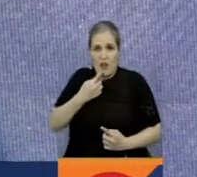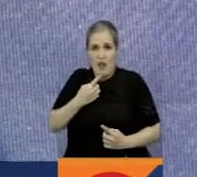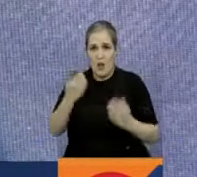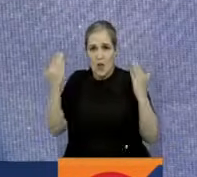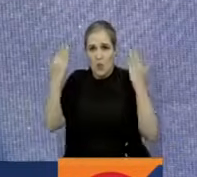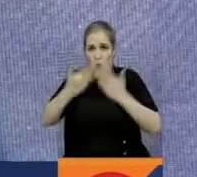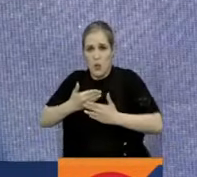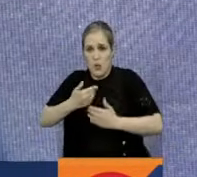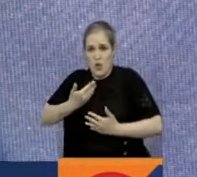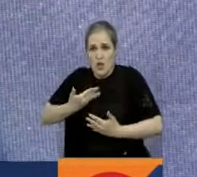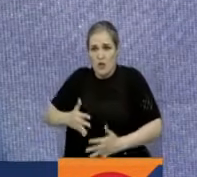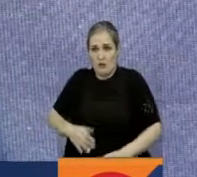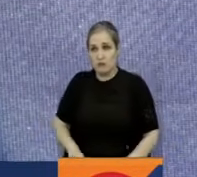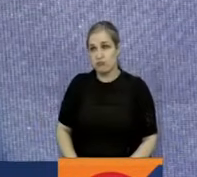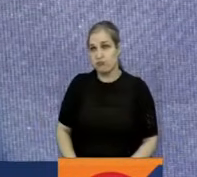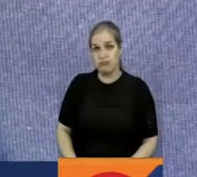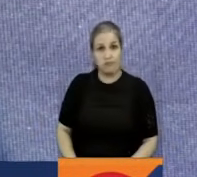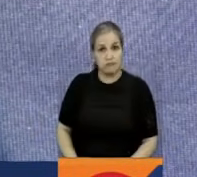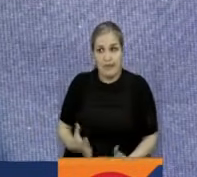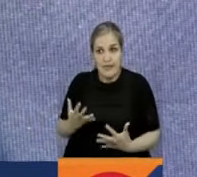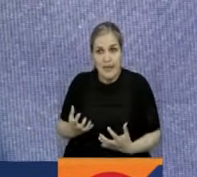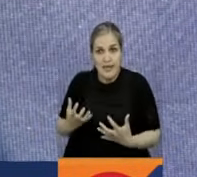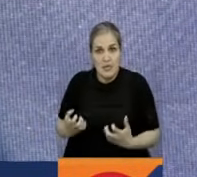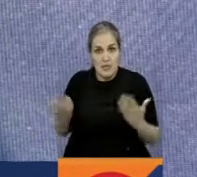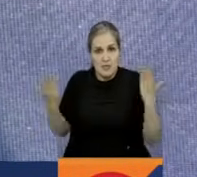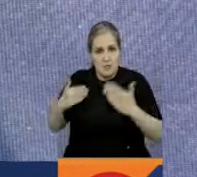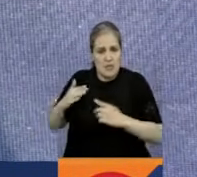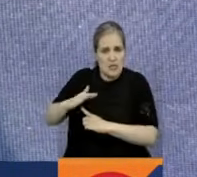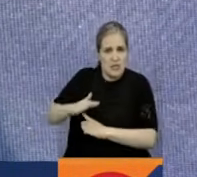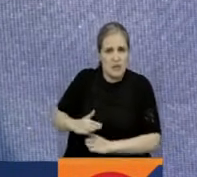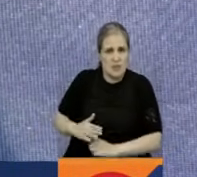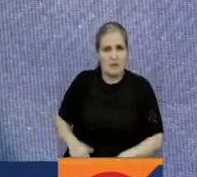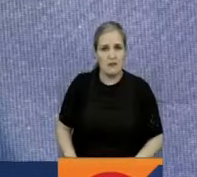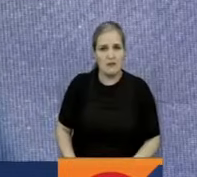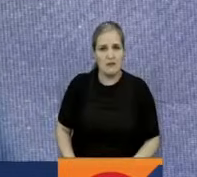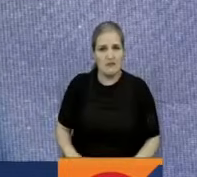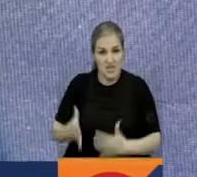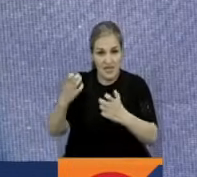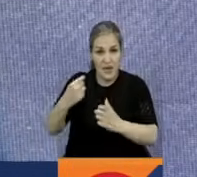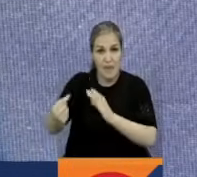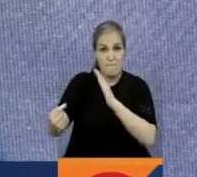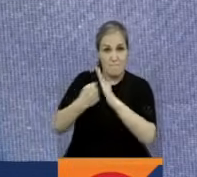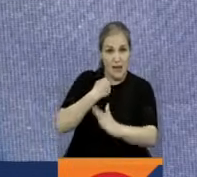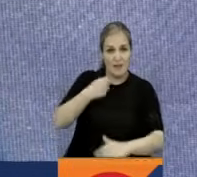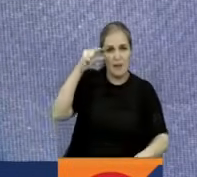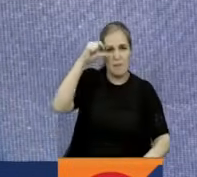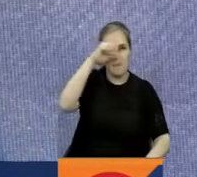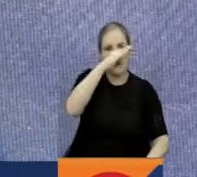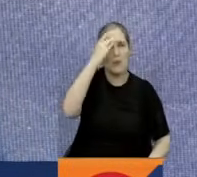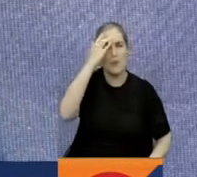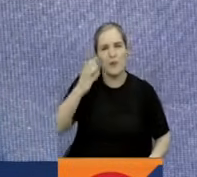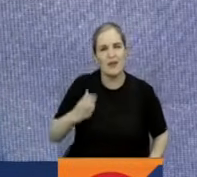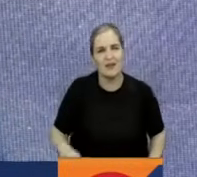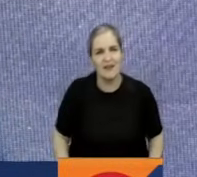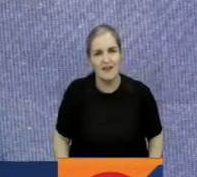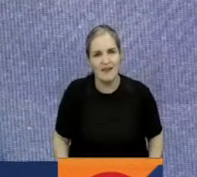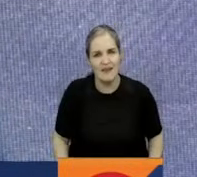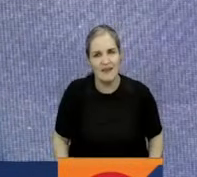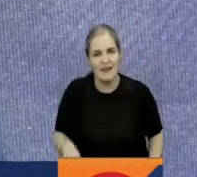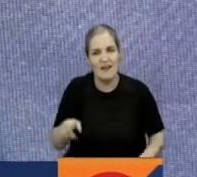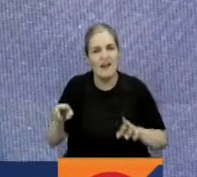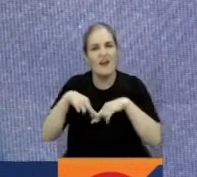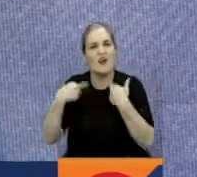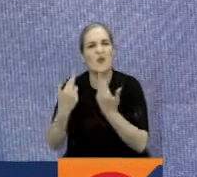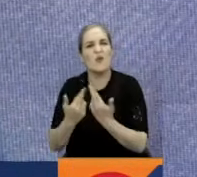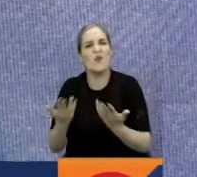¿Cómo la quieren ocultar? ¿Por qué querían matar a Petro? ¿En qué sitio se reunían?